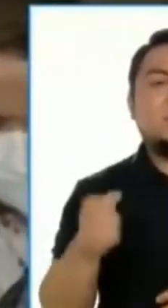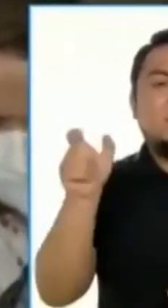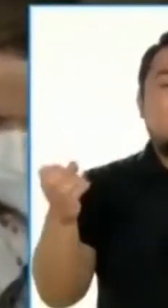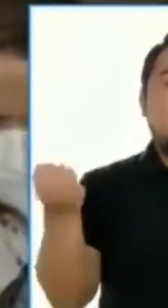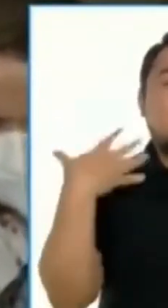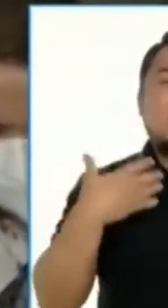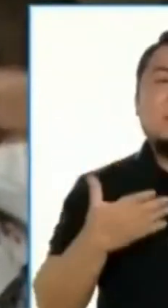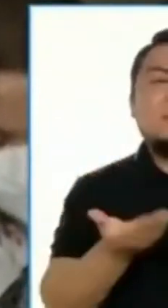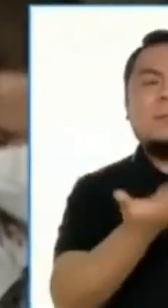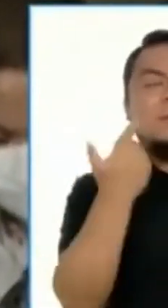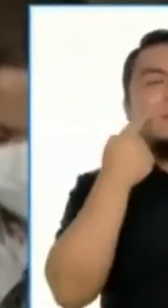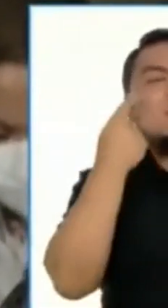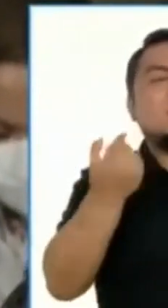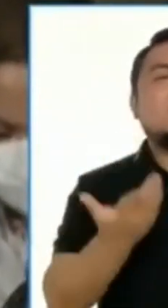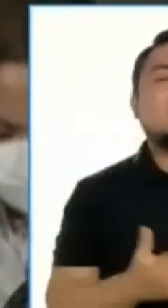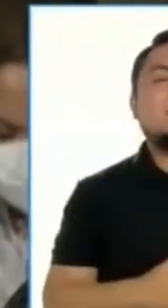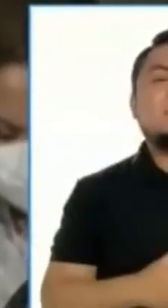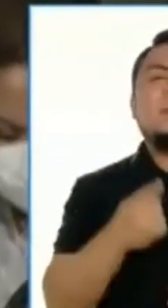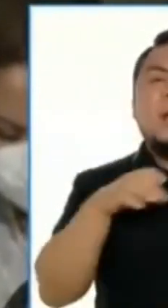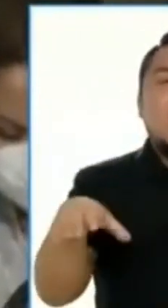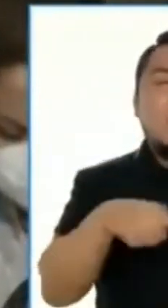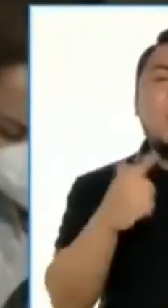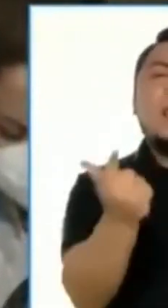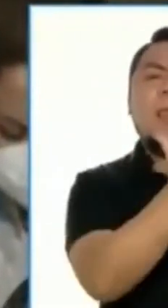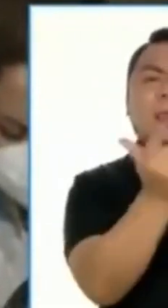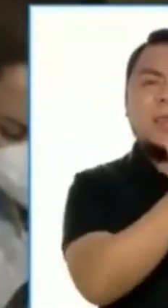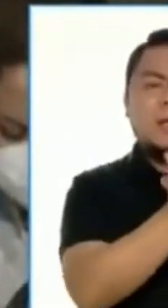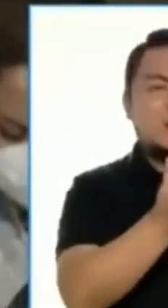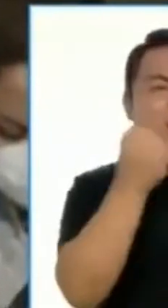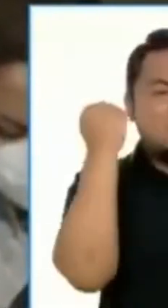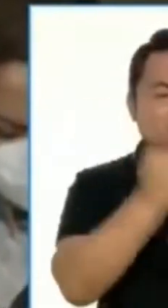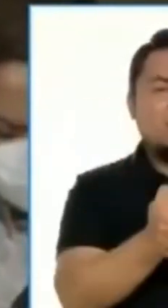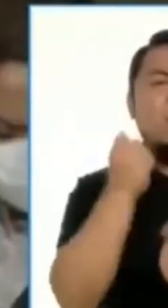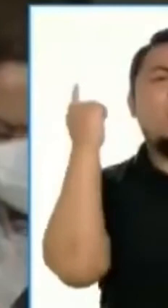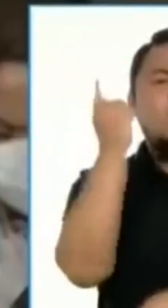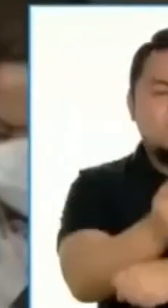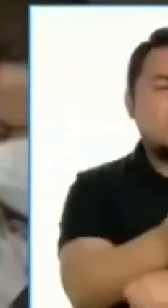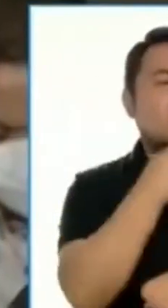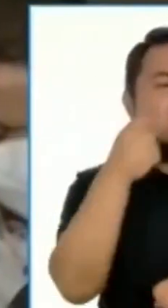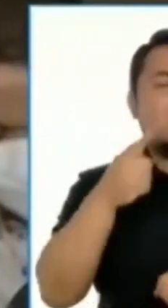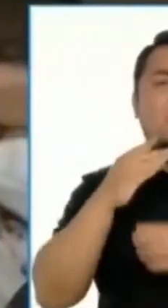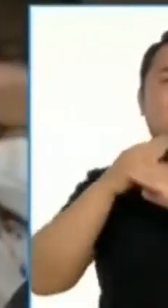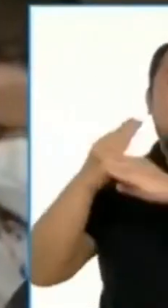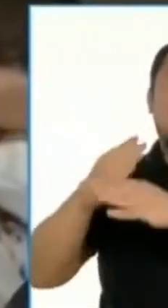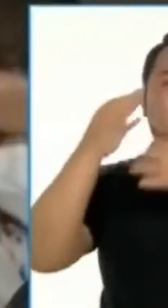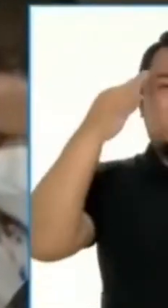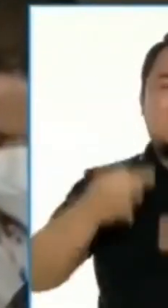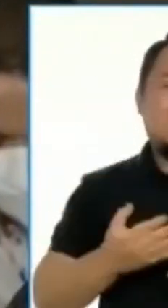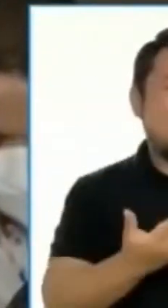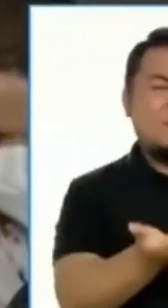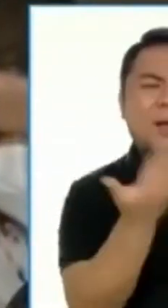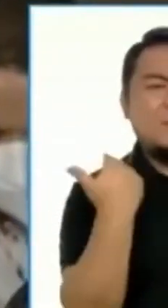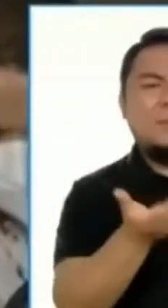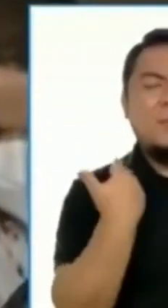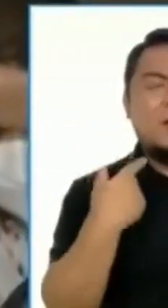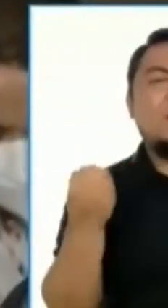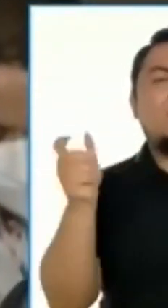a través de acciones legales para impedir esta decisión.